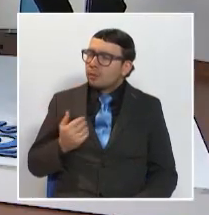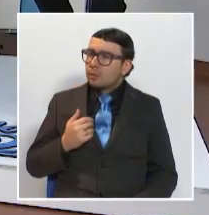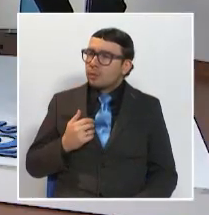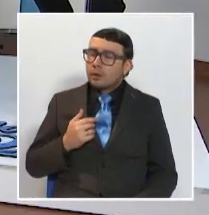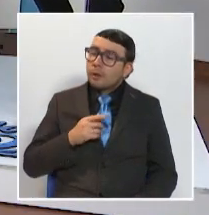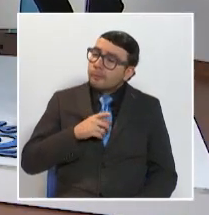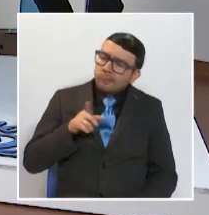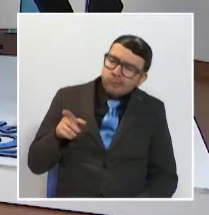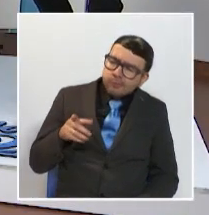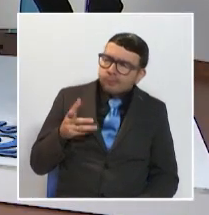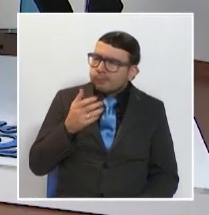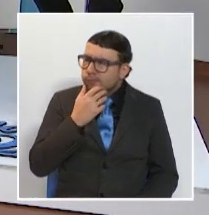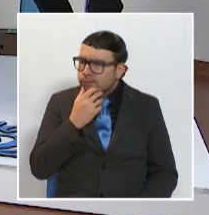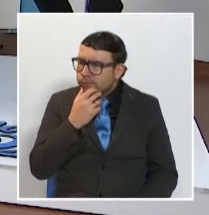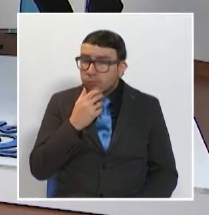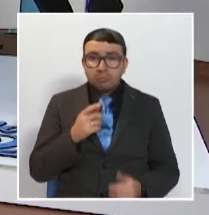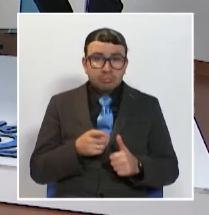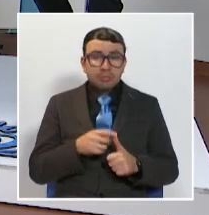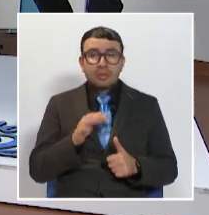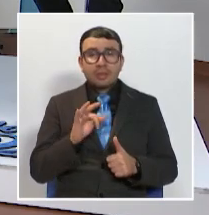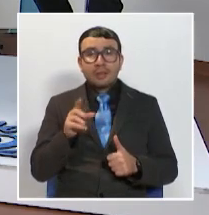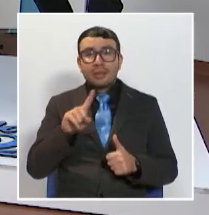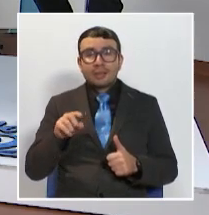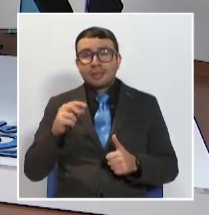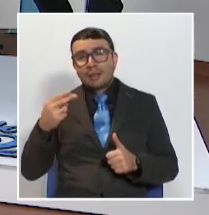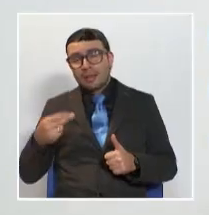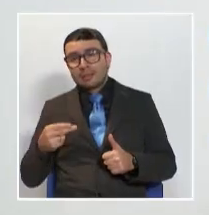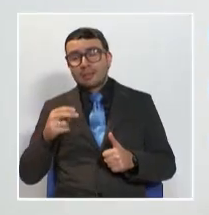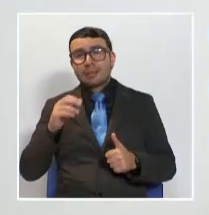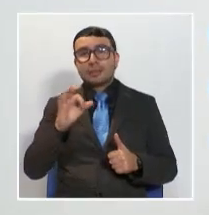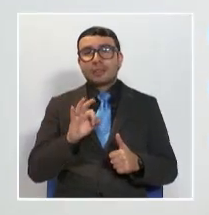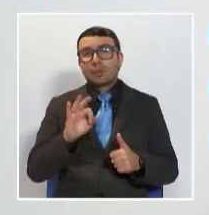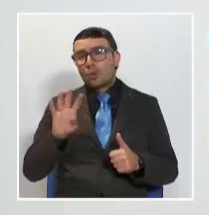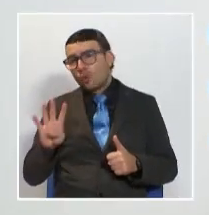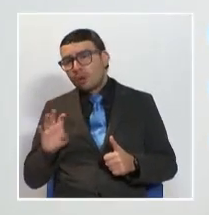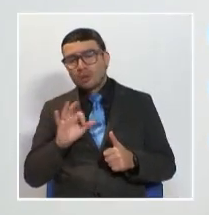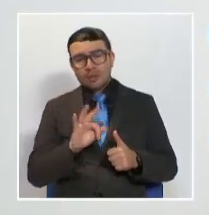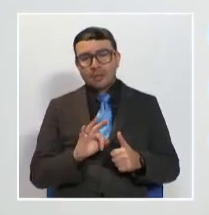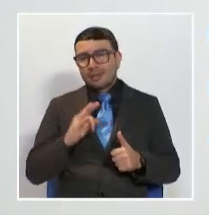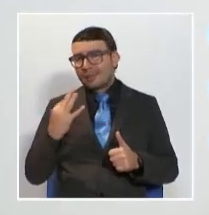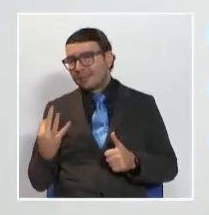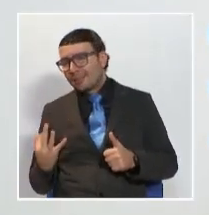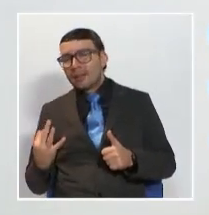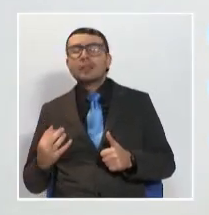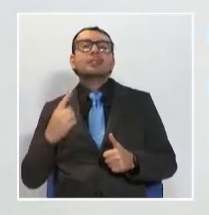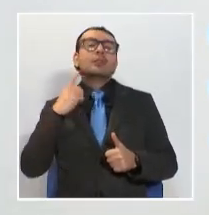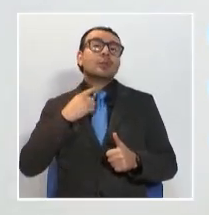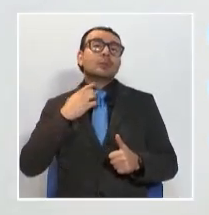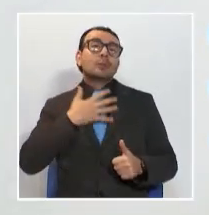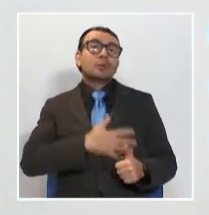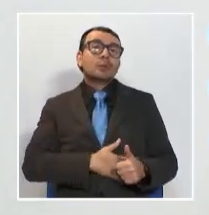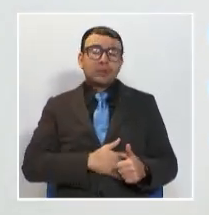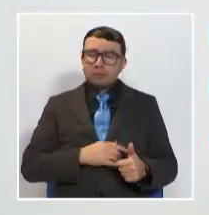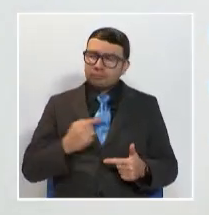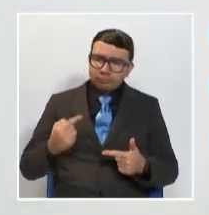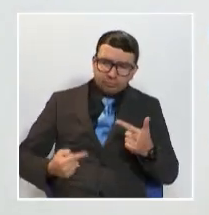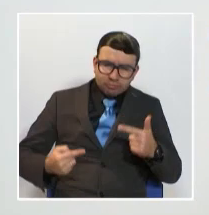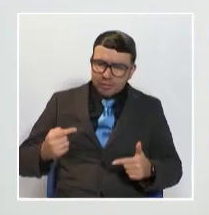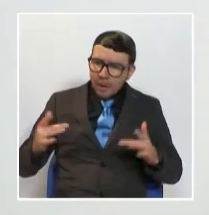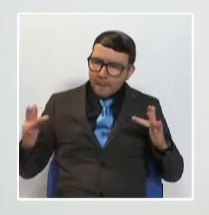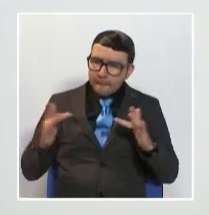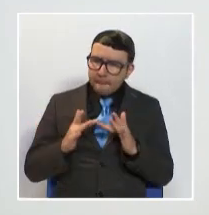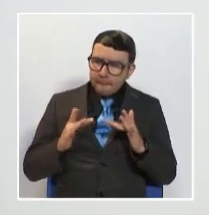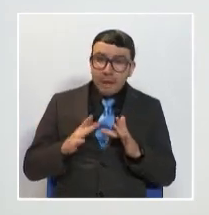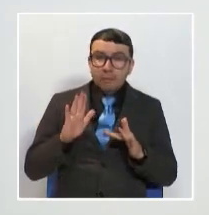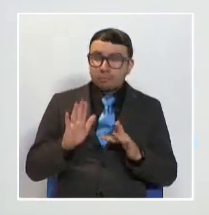del, podríamos hacer, por ejemplo, la TSH, T4, T3, De tiroides. los de histocompatibilidad también serían importantes en